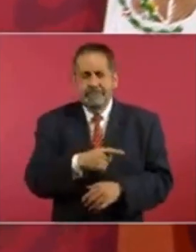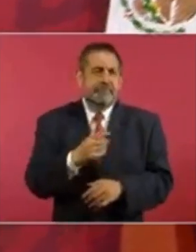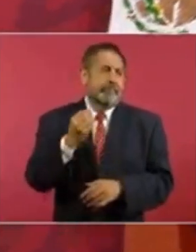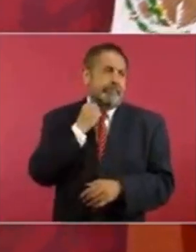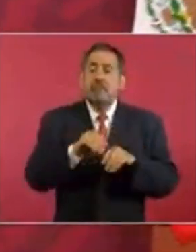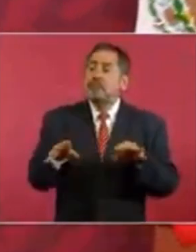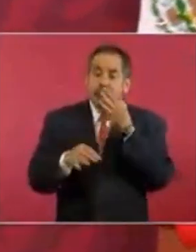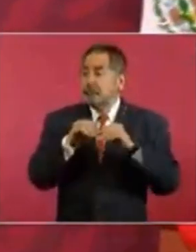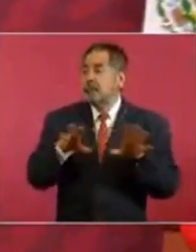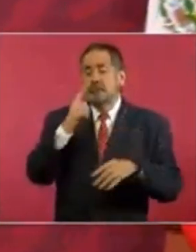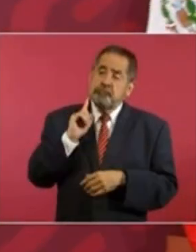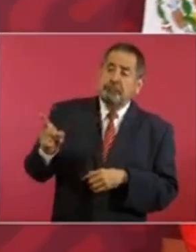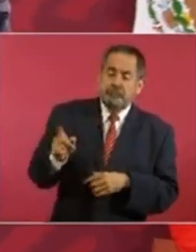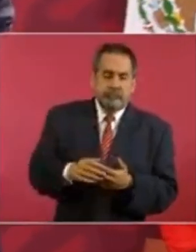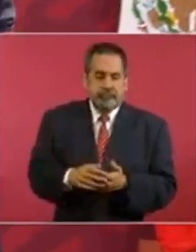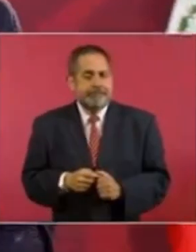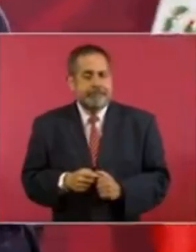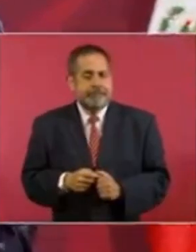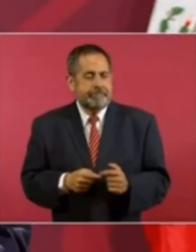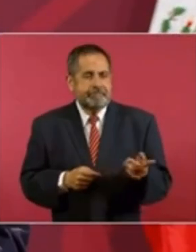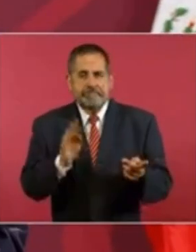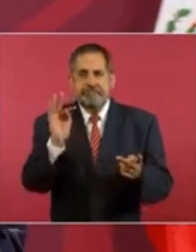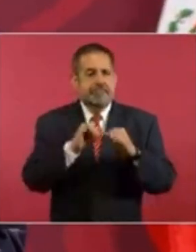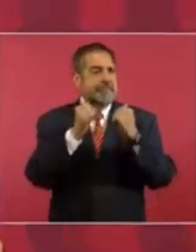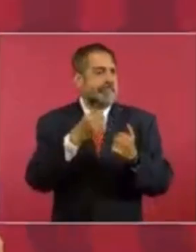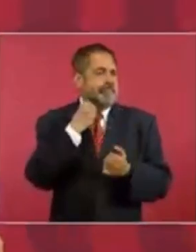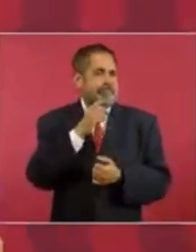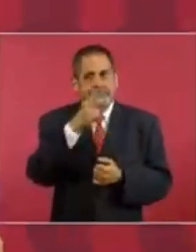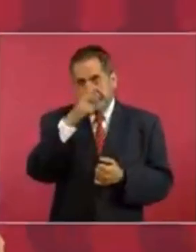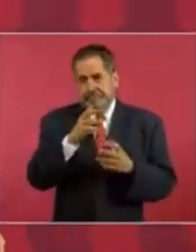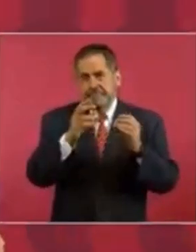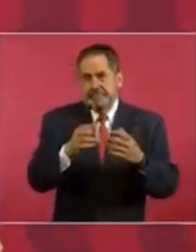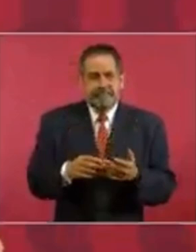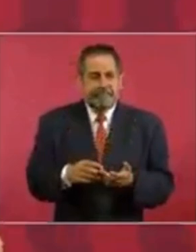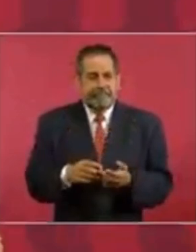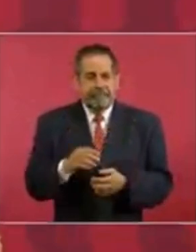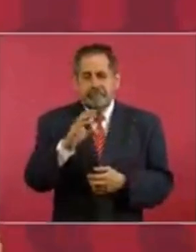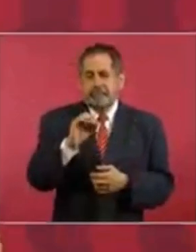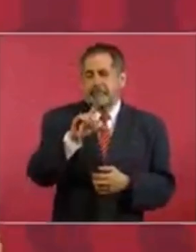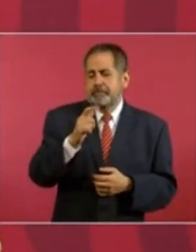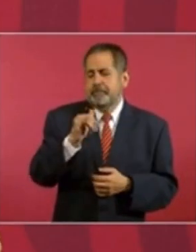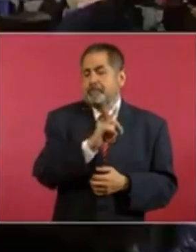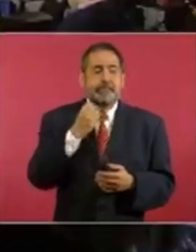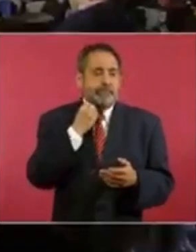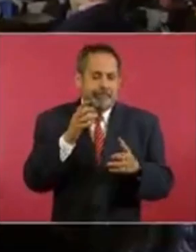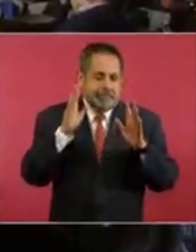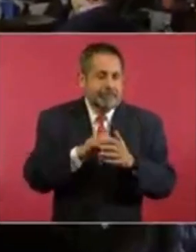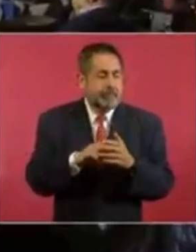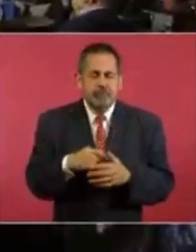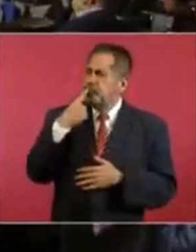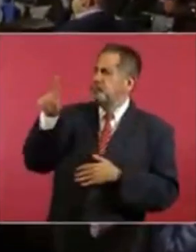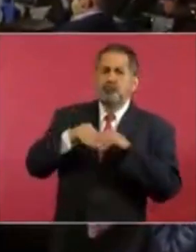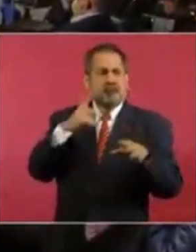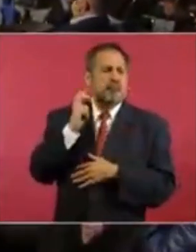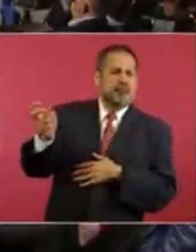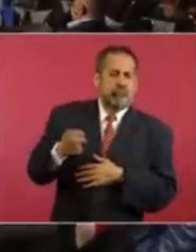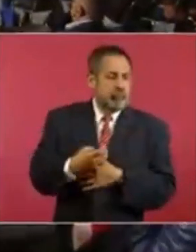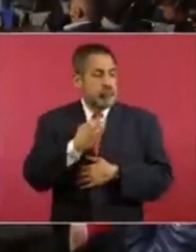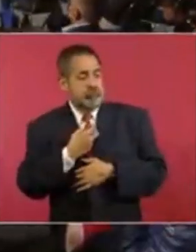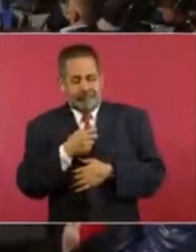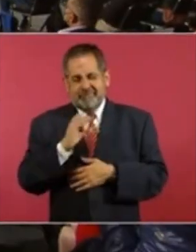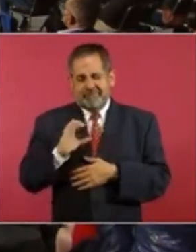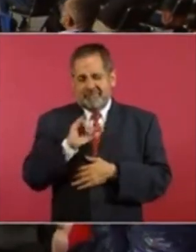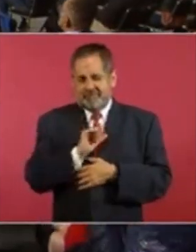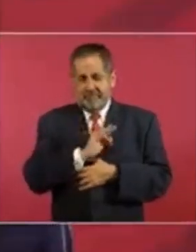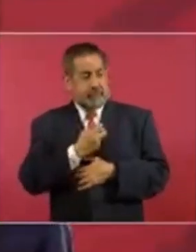Independientes, la Asociación de Abogados de México, el Colegio de Abogados, y ya, o